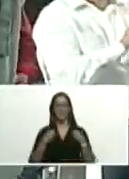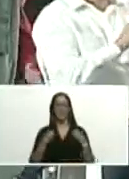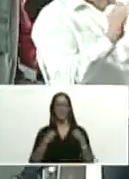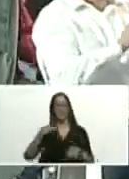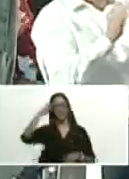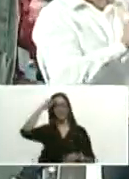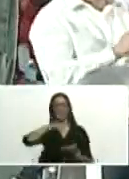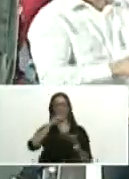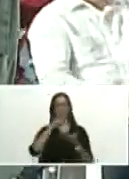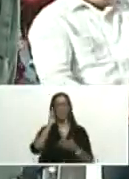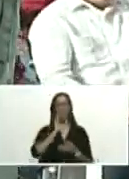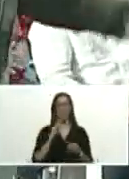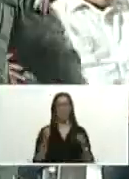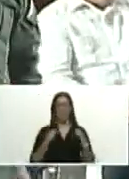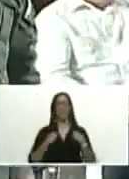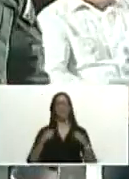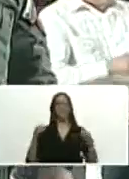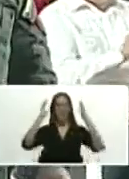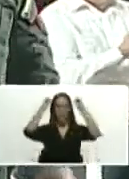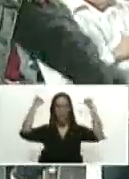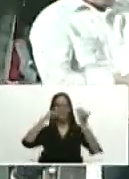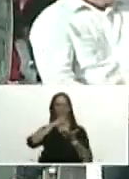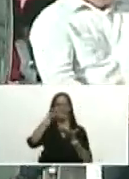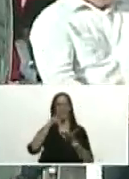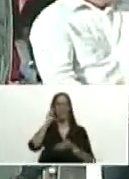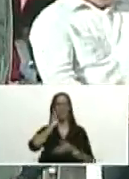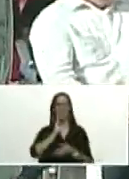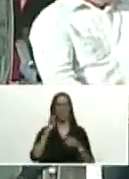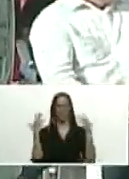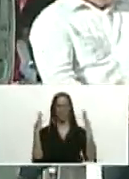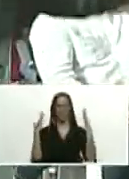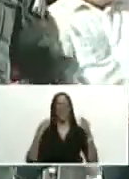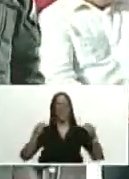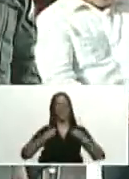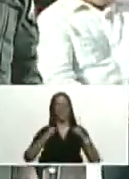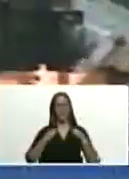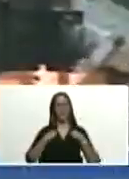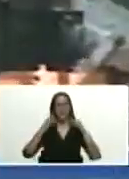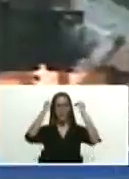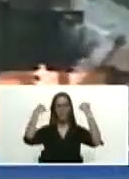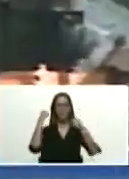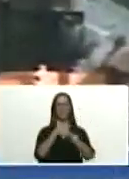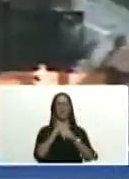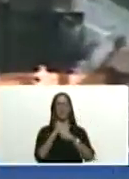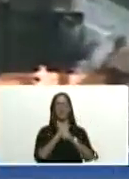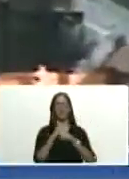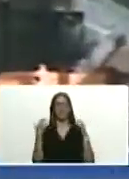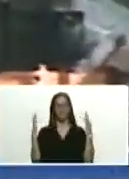bolivariana Que viva la milicia nacional bolivariana Que viva la milicia obrera